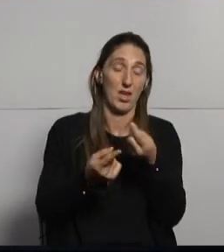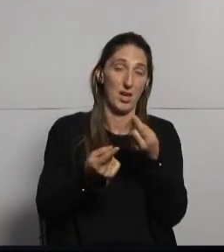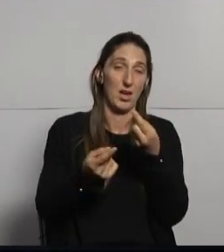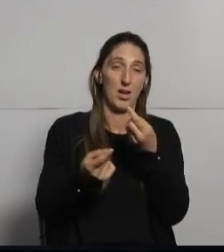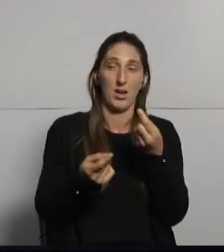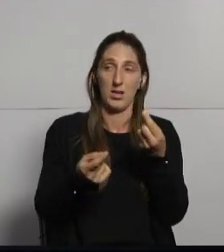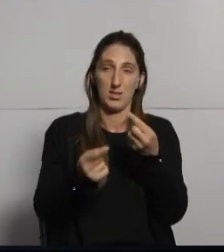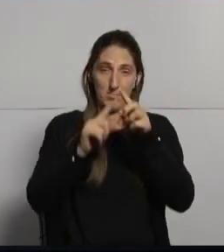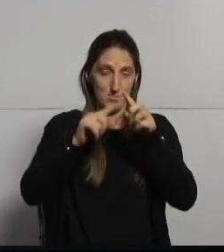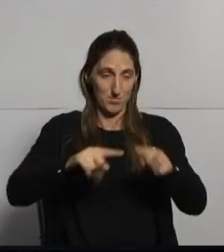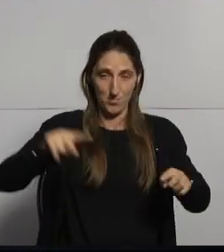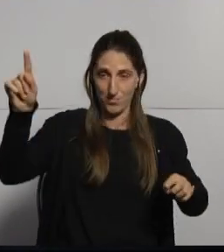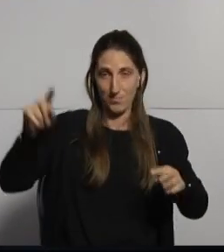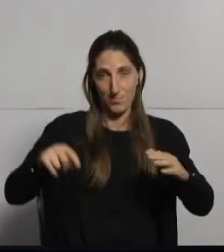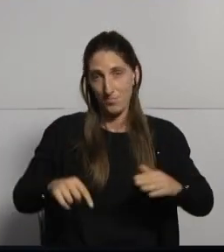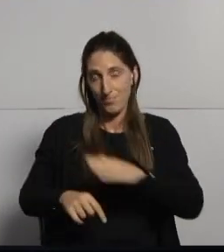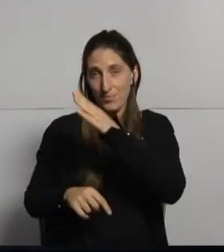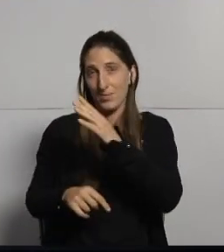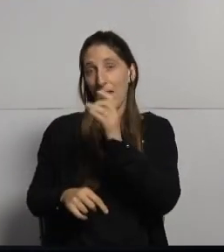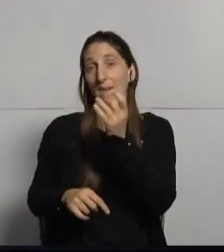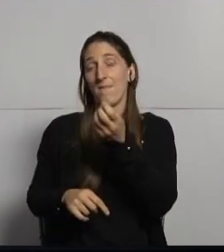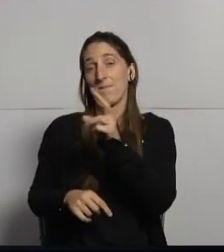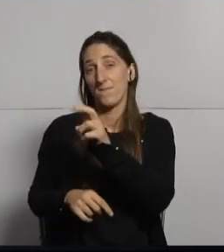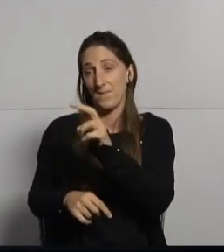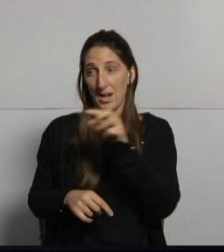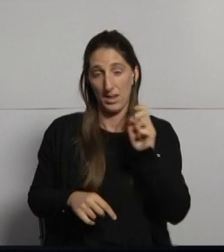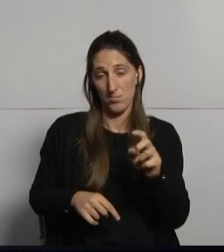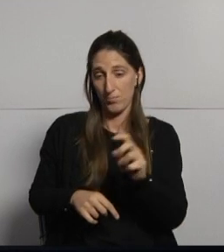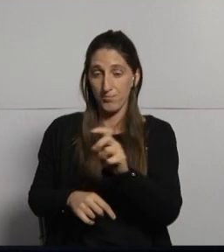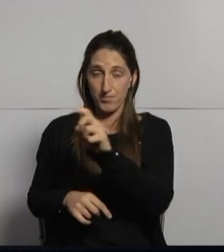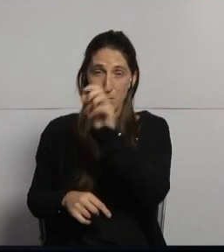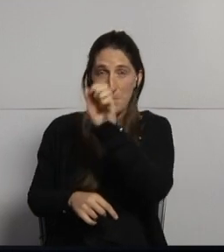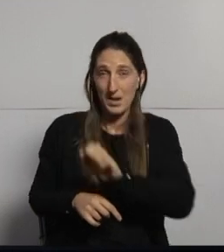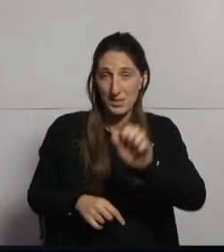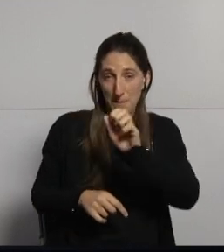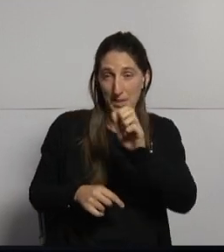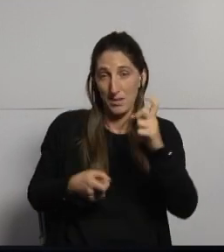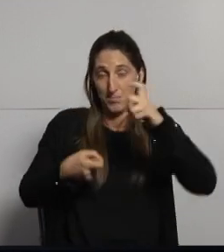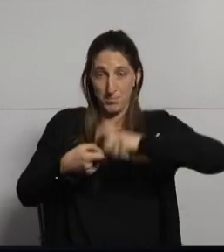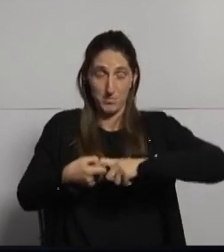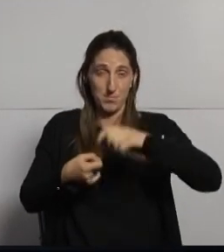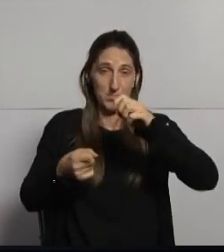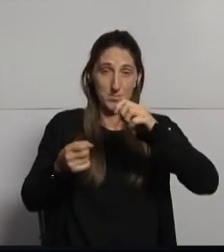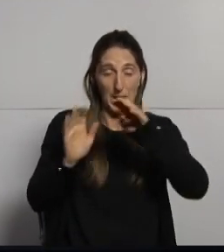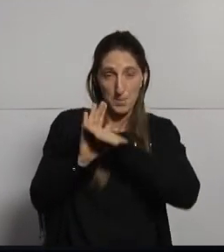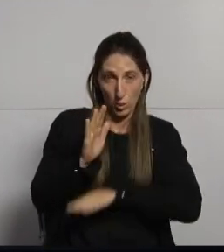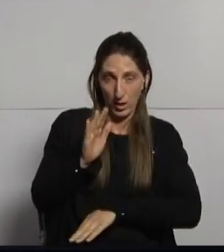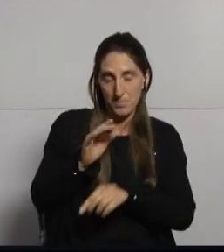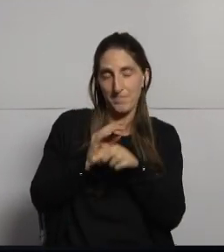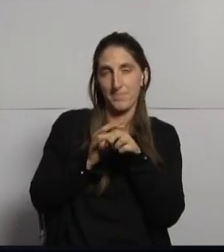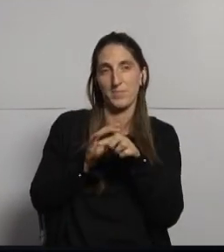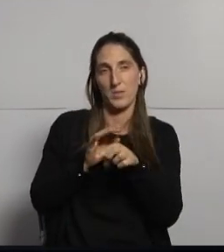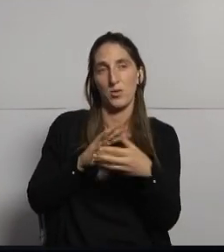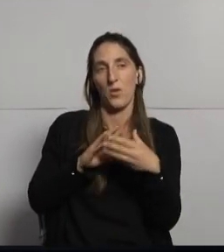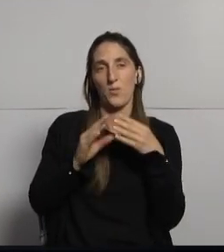de lealtad verde que es bien interesante, donde se acredita una serie de puntos para las empresas que se afilian afilian al programa. Así que esto va, de